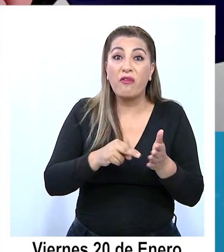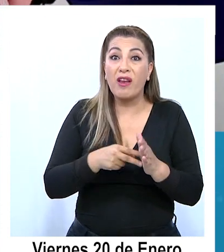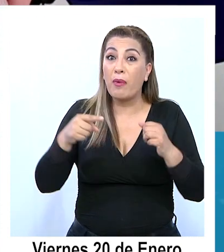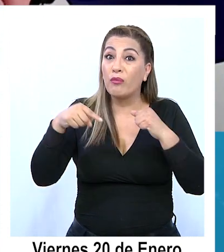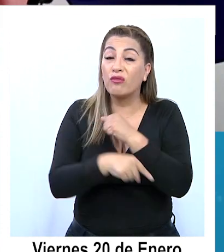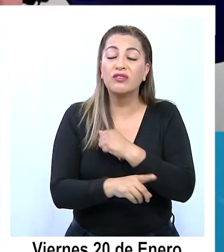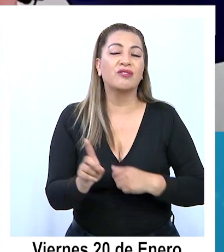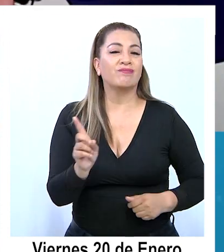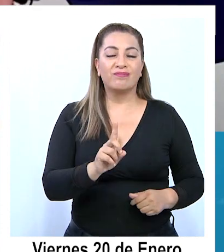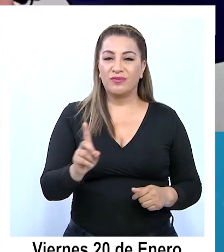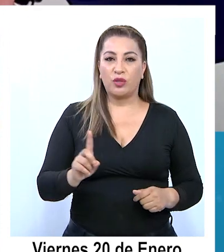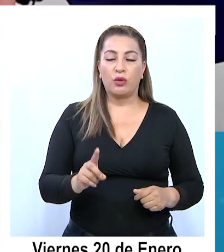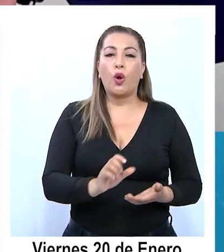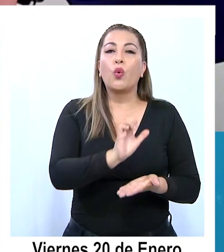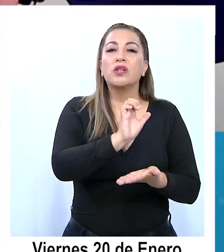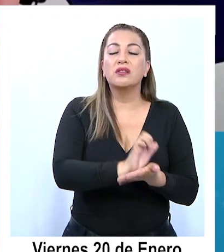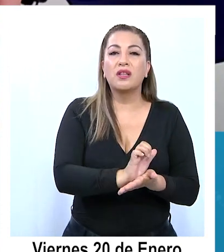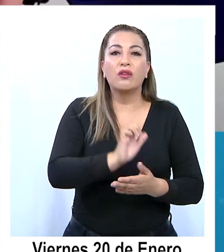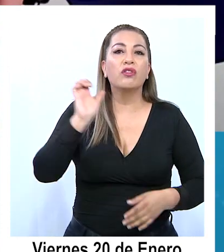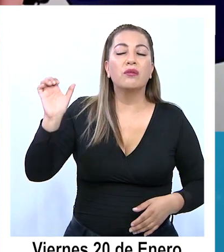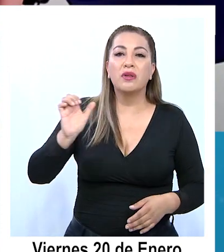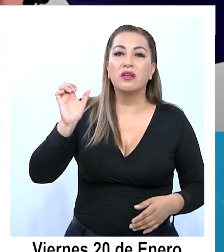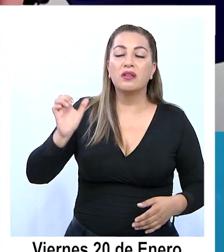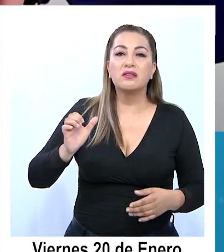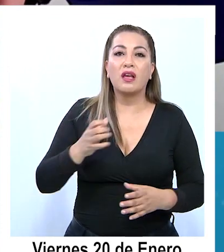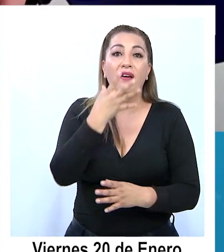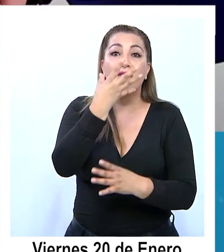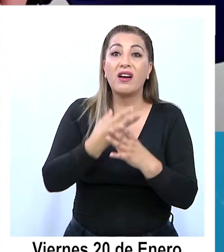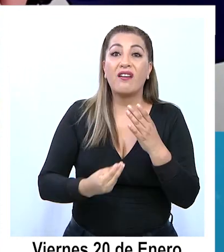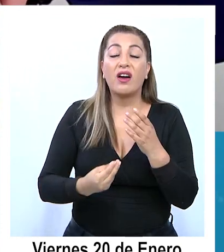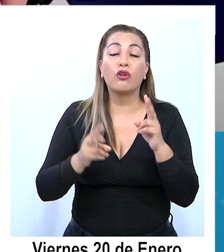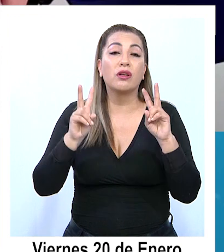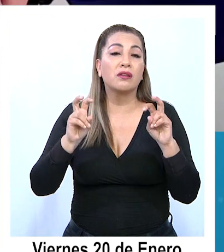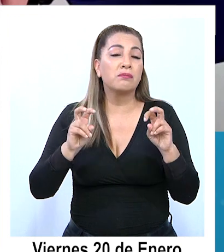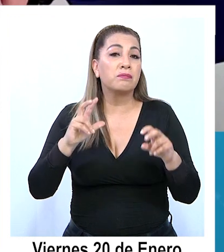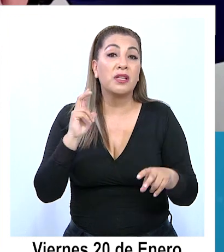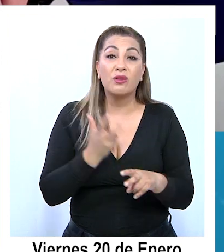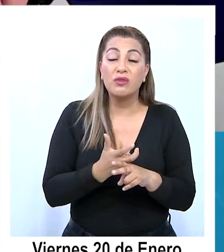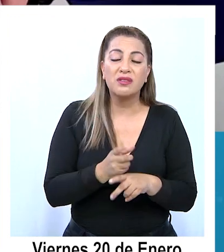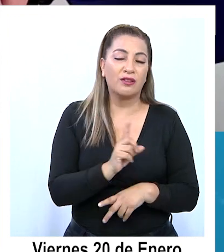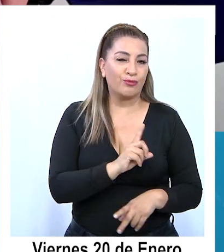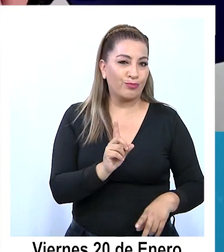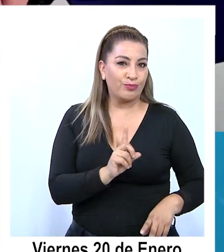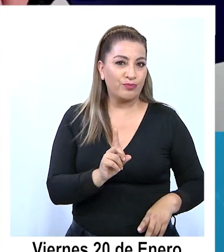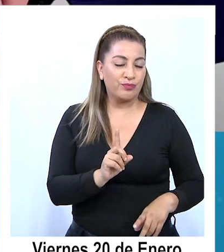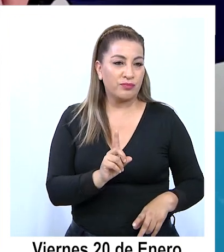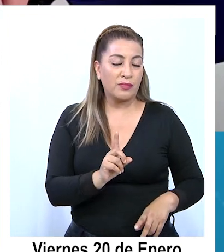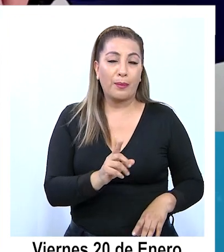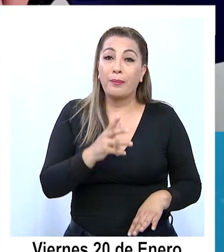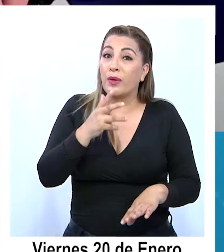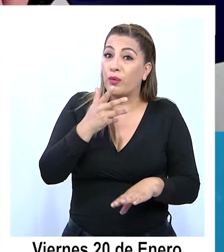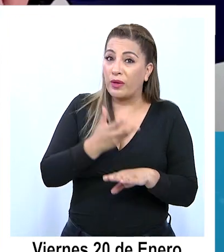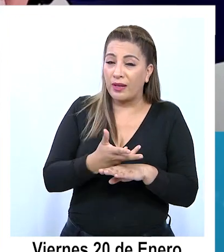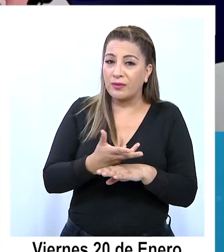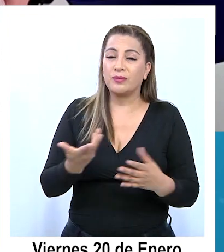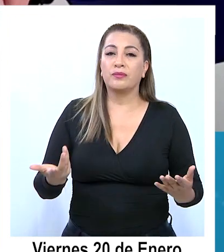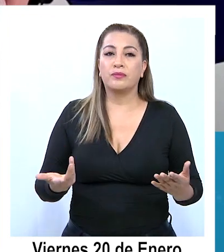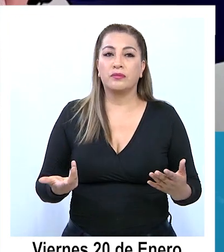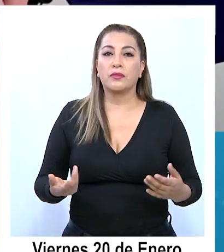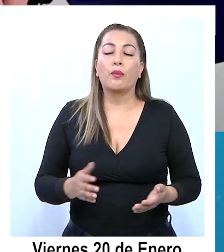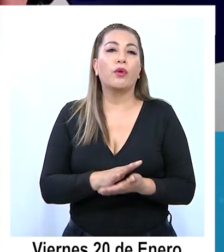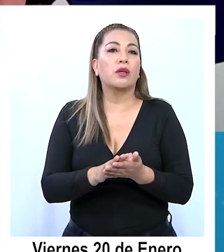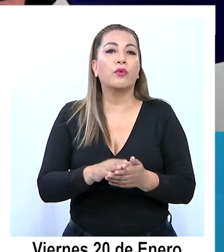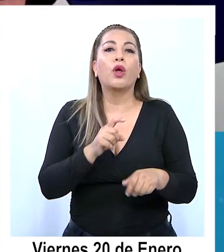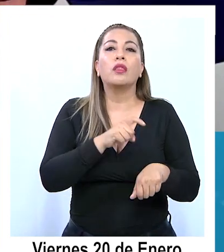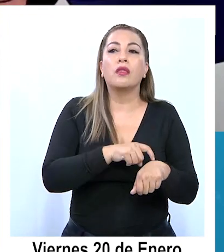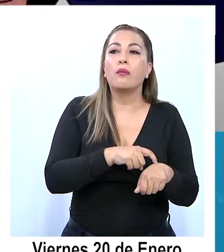fondo. Un estado de excepción no va a acabar, en el caso de Tarapacá, con la delincuencia, pero ¿sabes qué? Le va a entregar tiempo